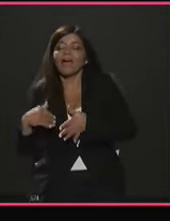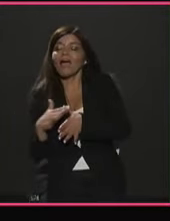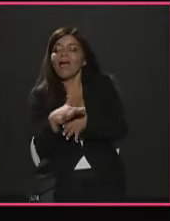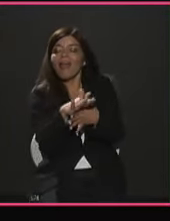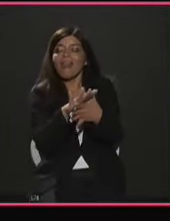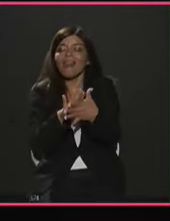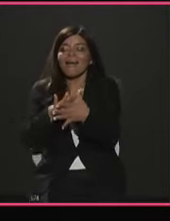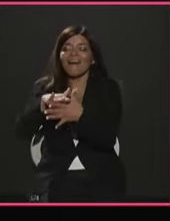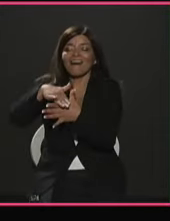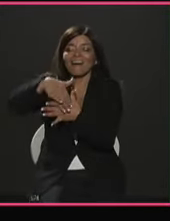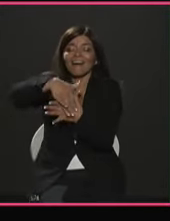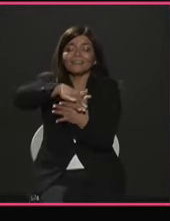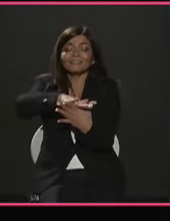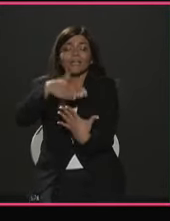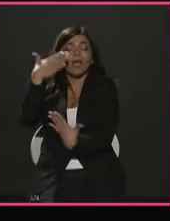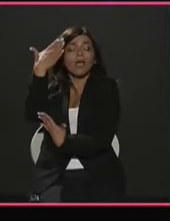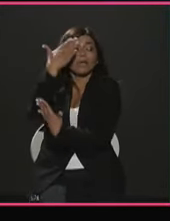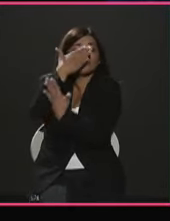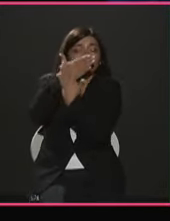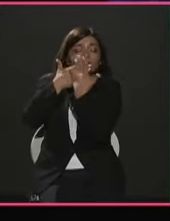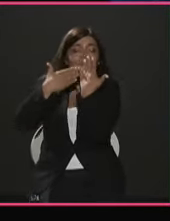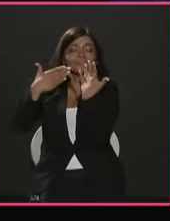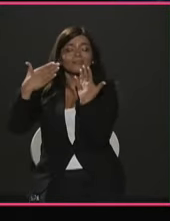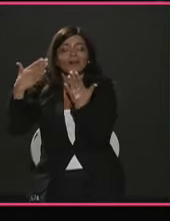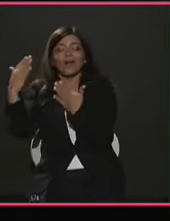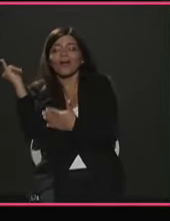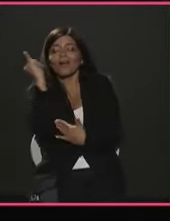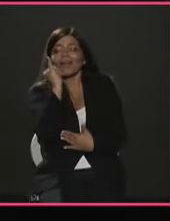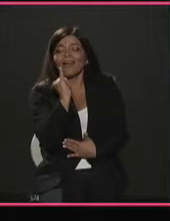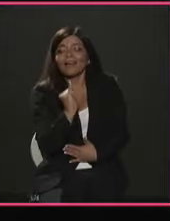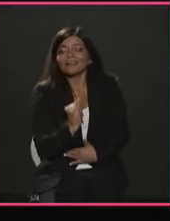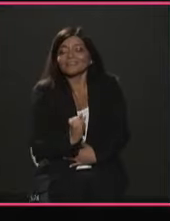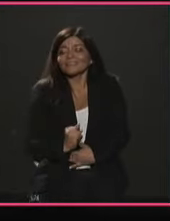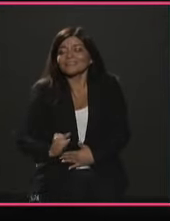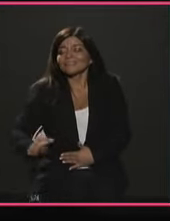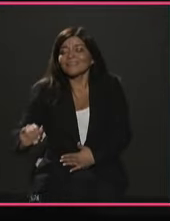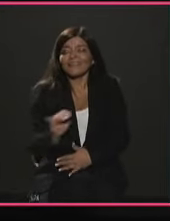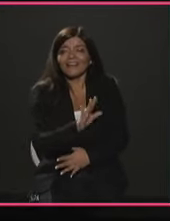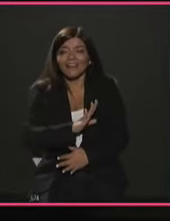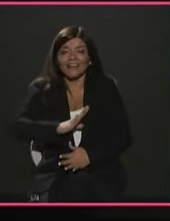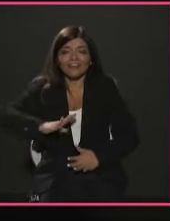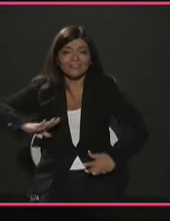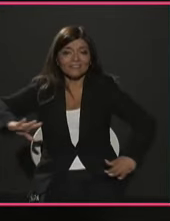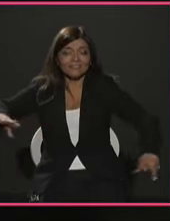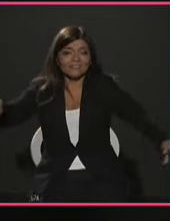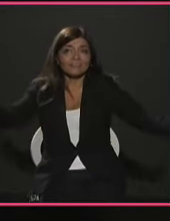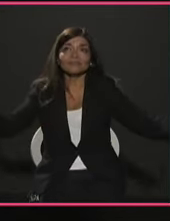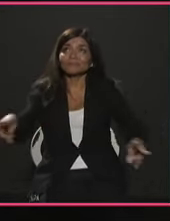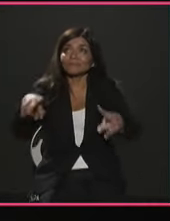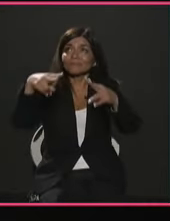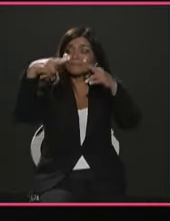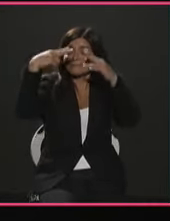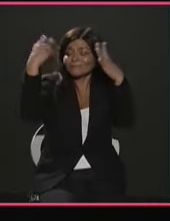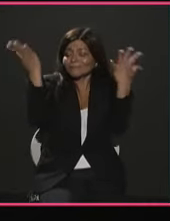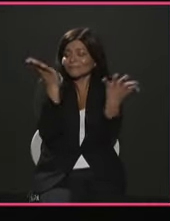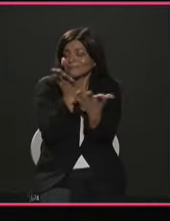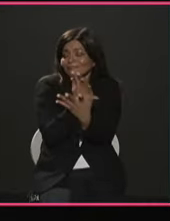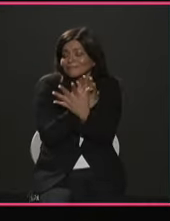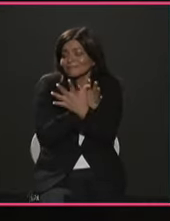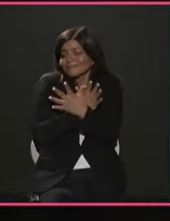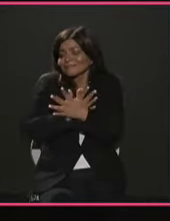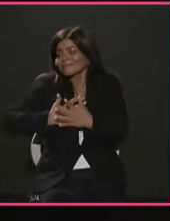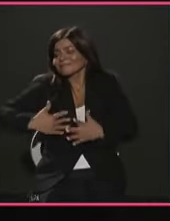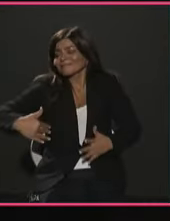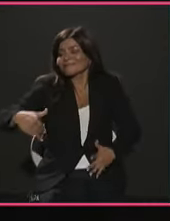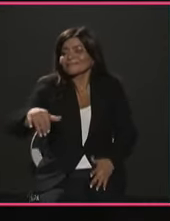balance estoy protegida todo so me odia más de mi